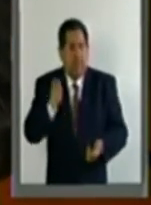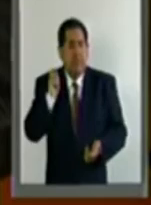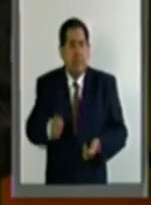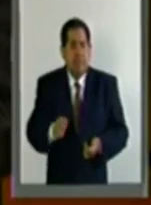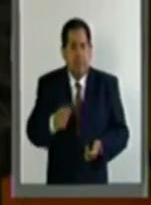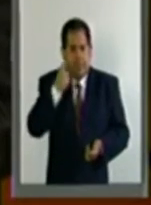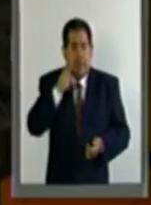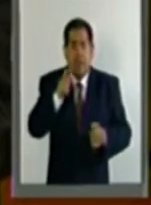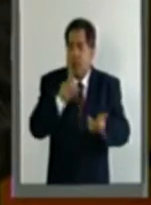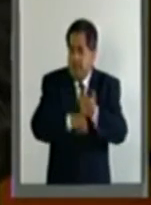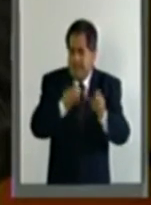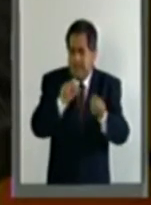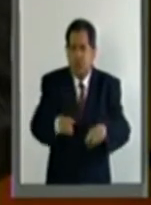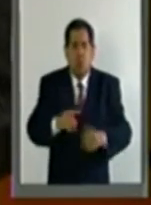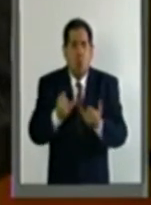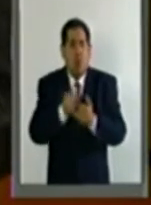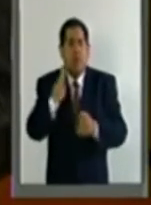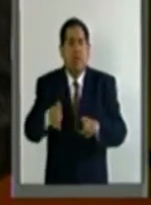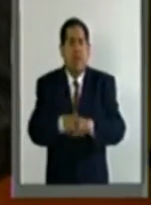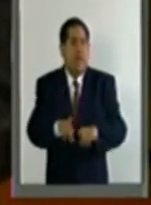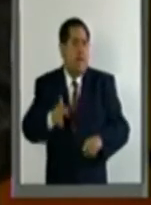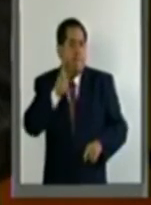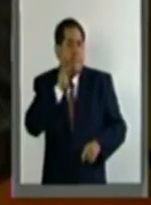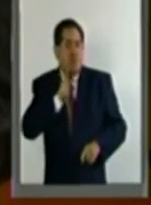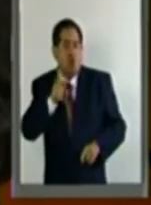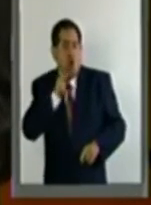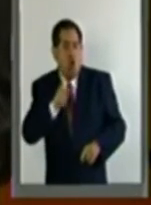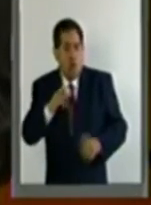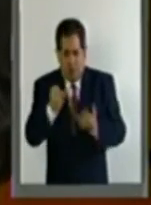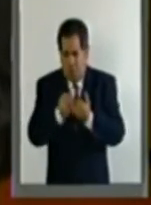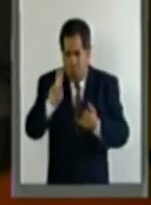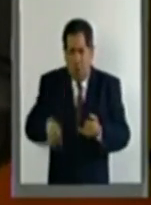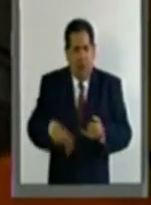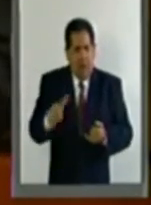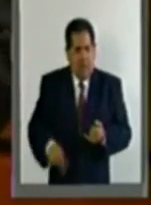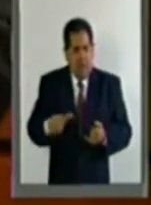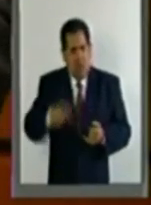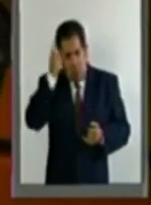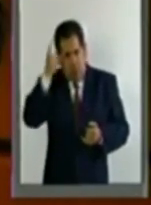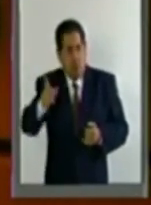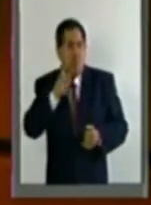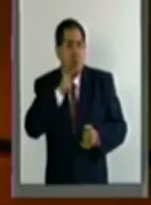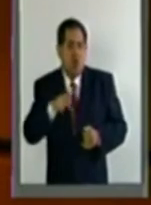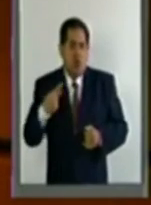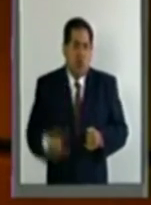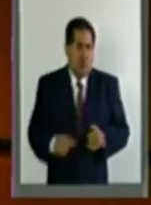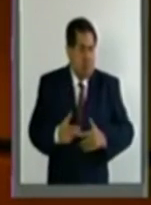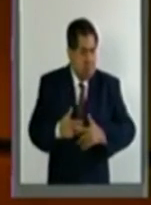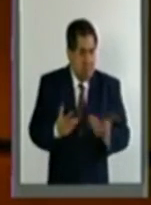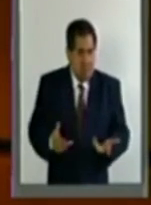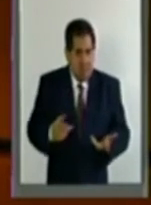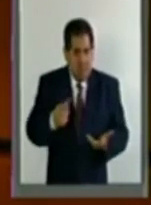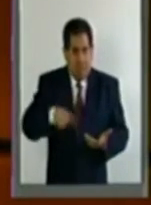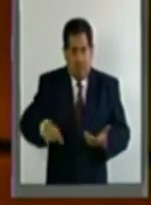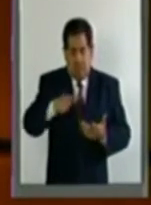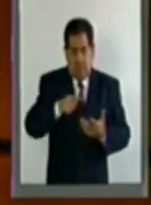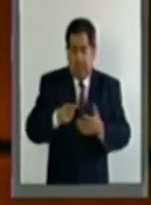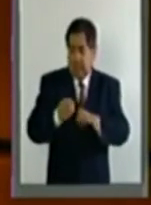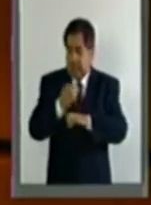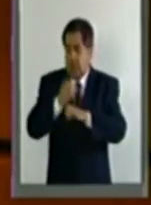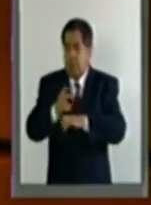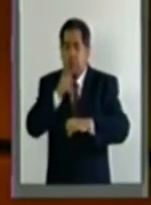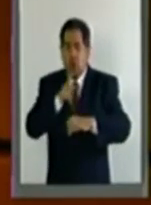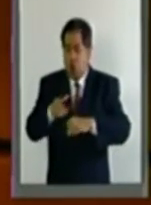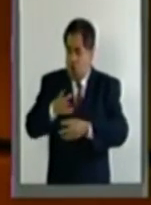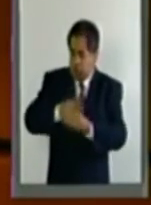al petróleo. El petróleo, siendo de la nación, tiene para los estados petroleros, ha